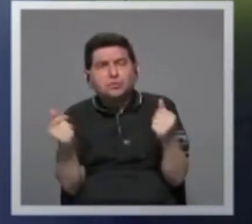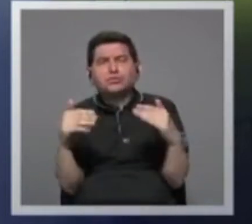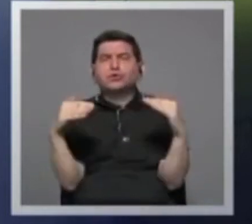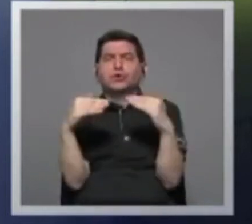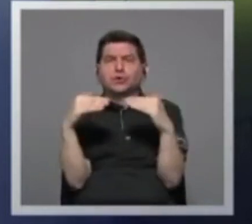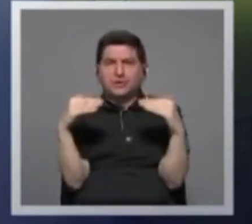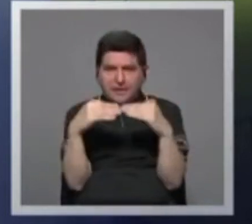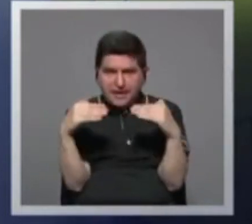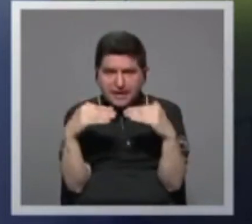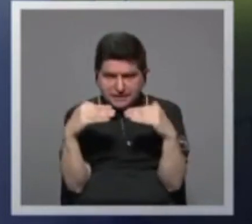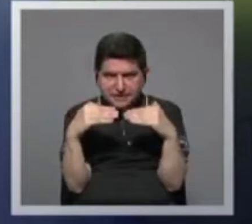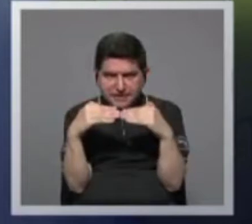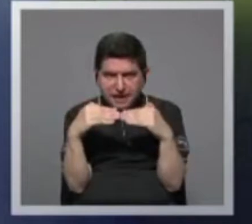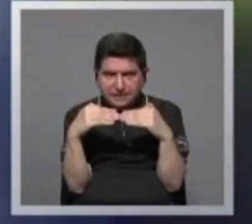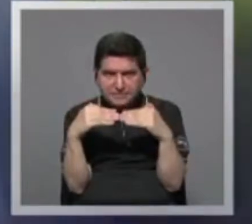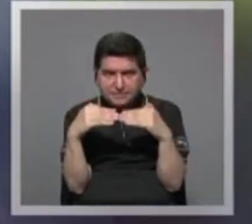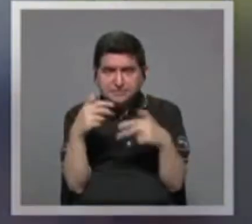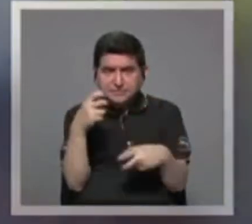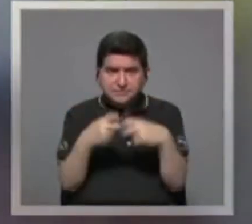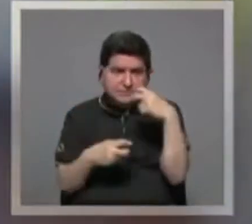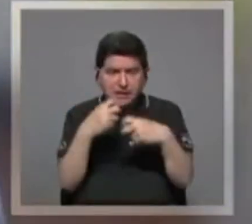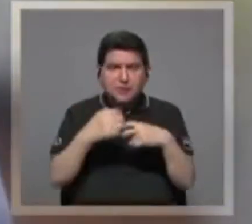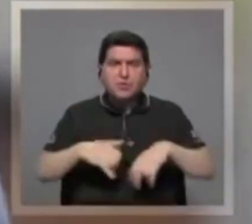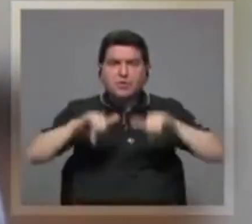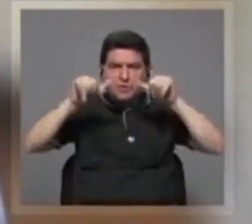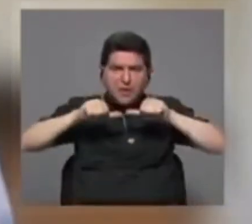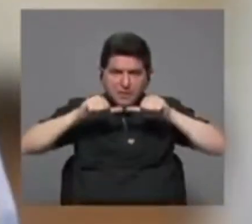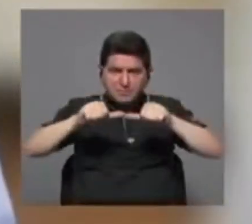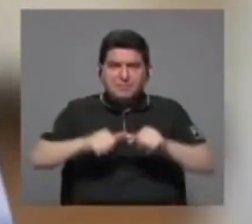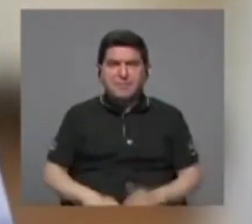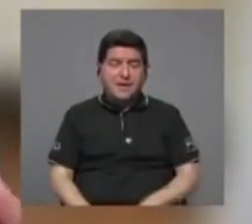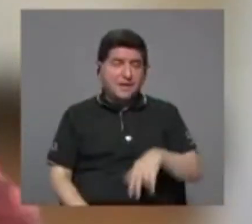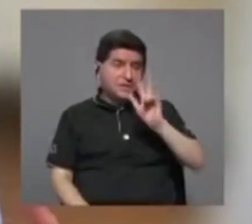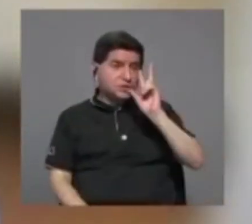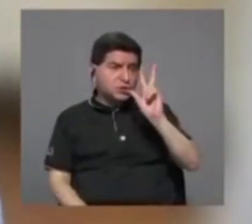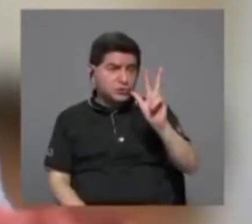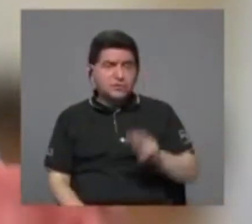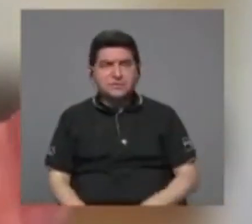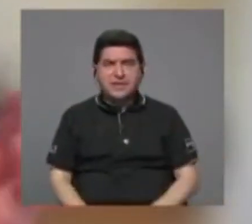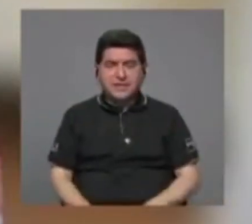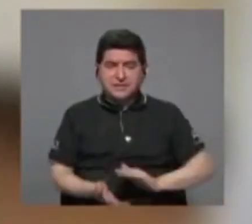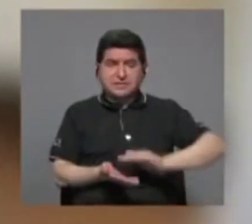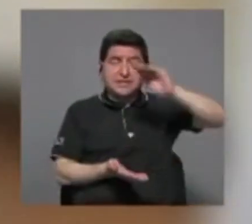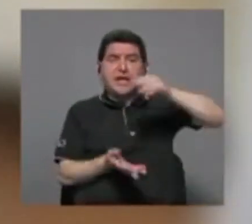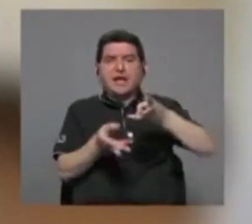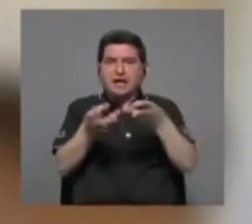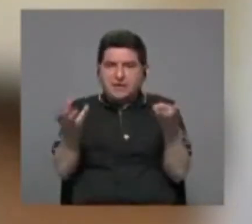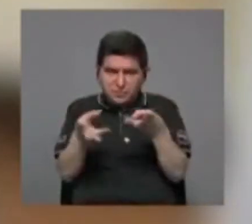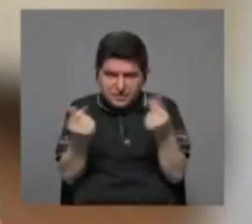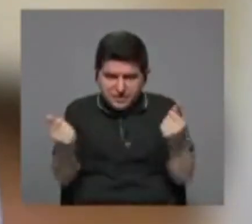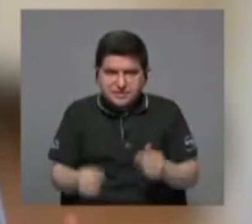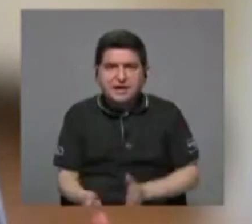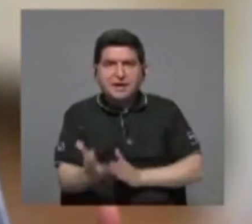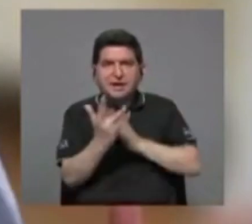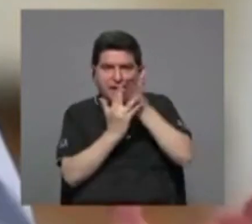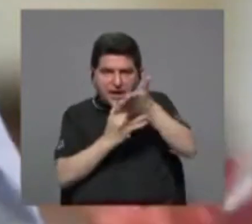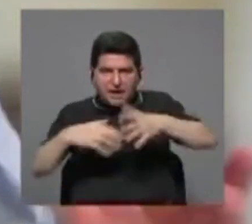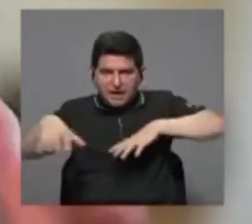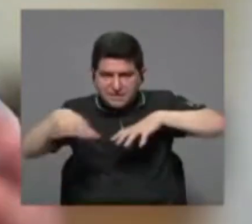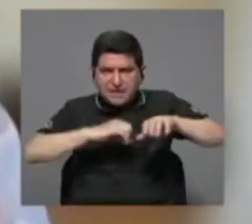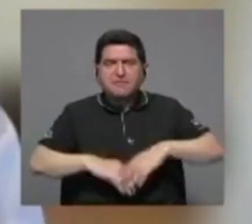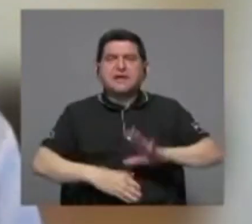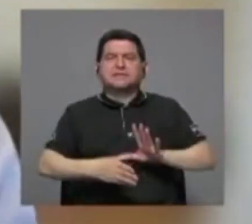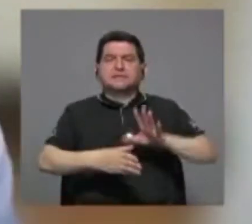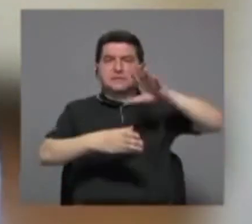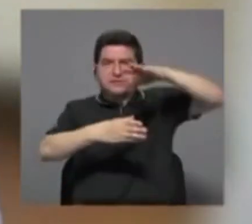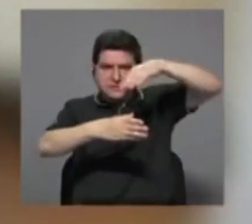equidad, el problema de la sostenibilidad, esa tríada entre elevar la productividad mediante acciones que